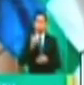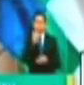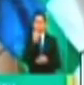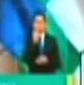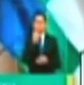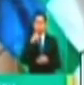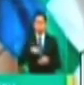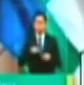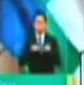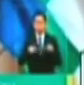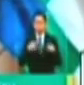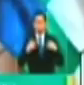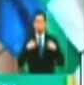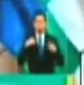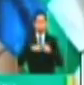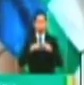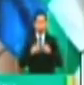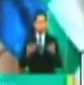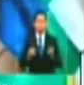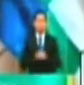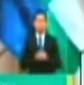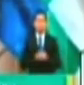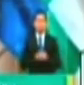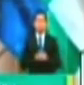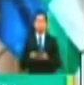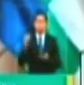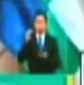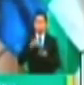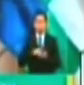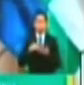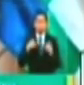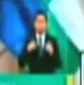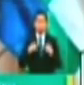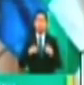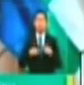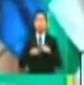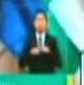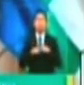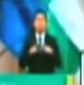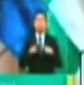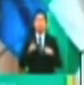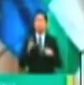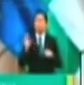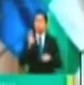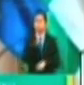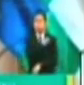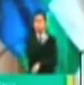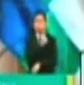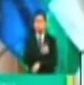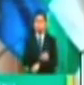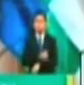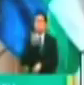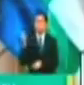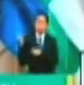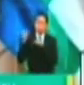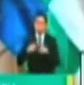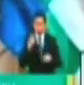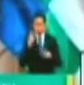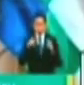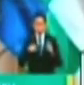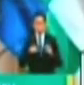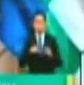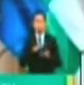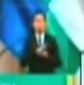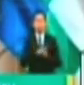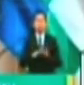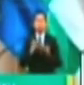valiosa. Entonces nosotros pensamos que con esa comisión de China en nuestro país haciendo las verificaciones correspondientes, vamos